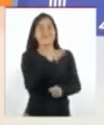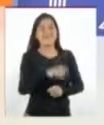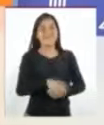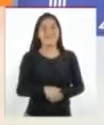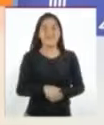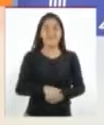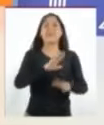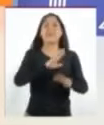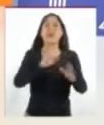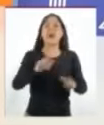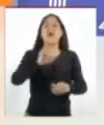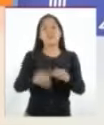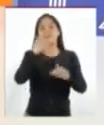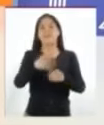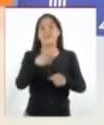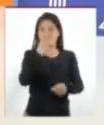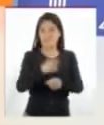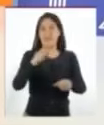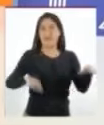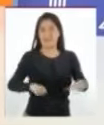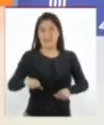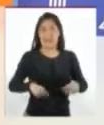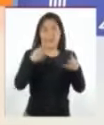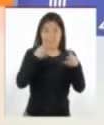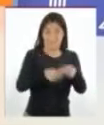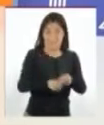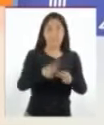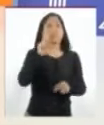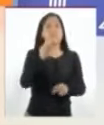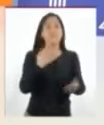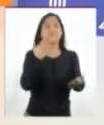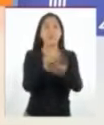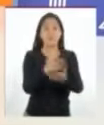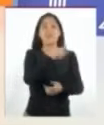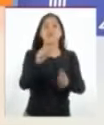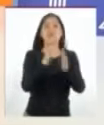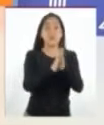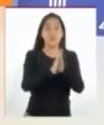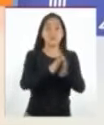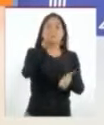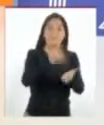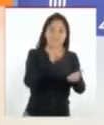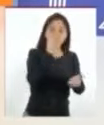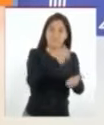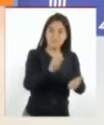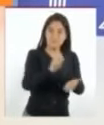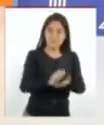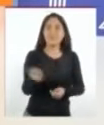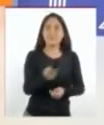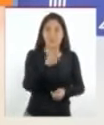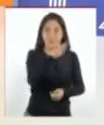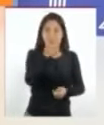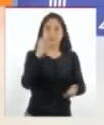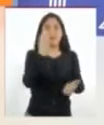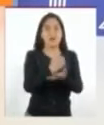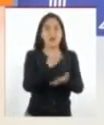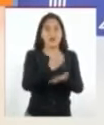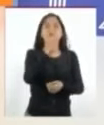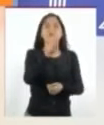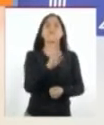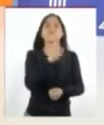Vamos a darle paso a nuestra primera actividad. A continuación les pido que, por favor, anoten las siguientes preguntas en su cuaderno y